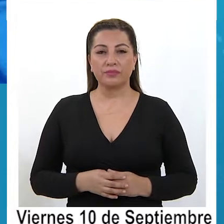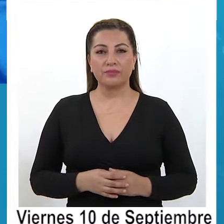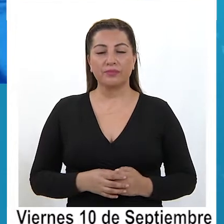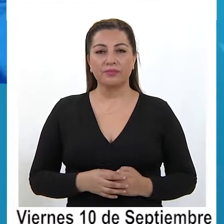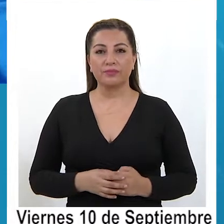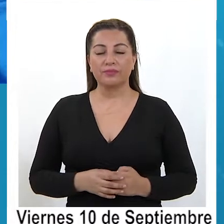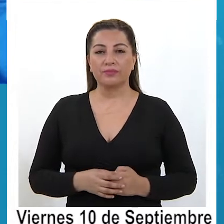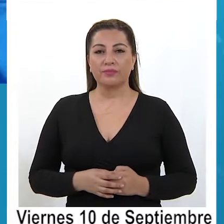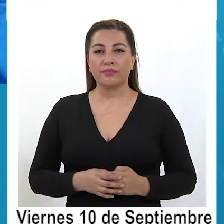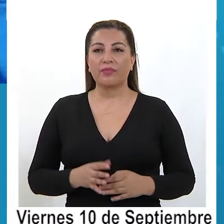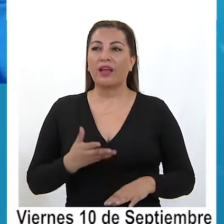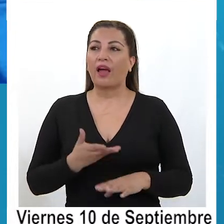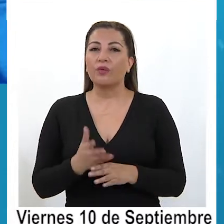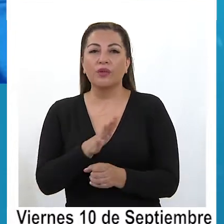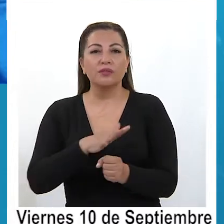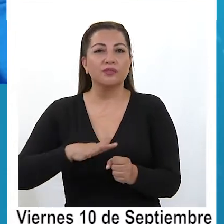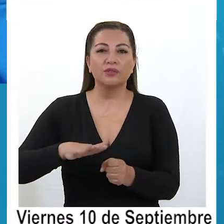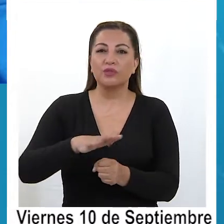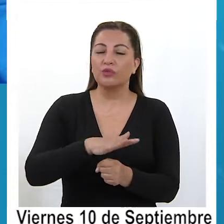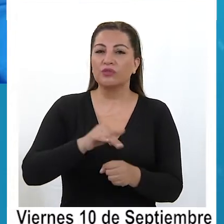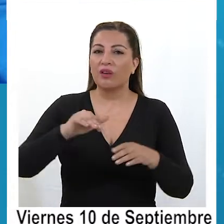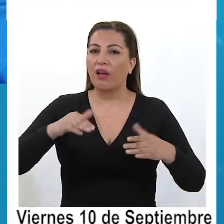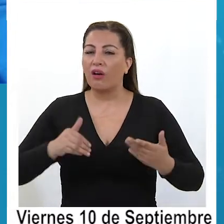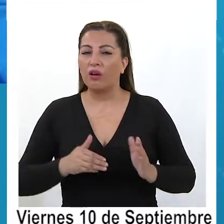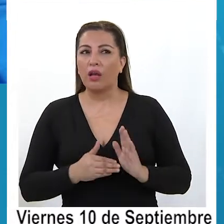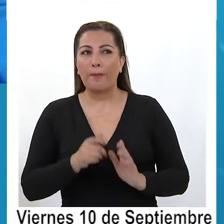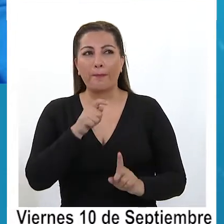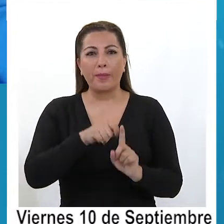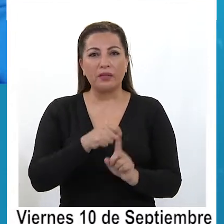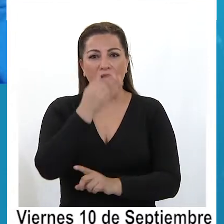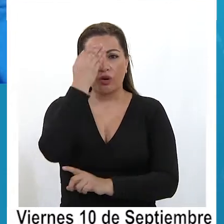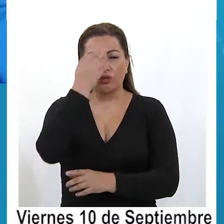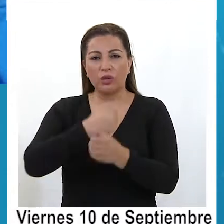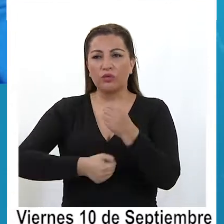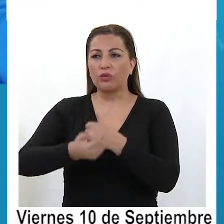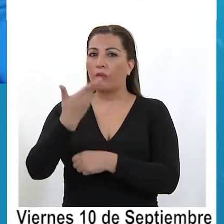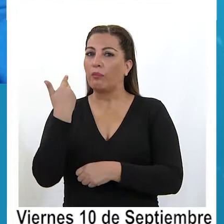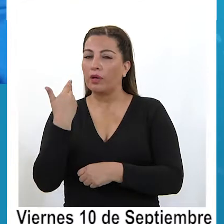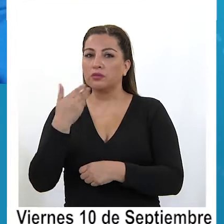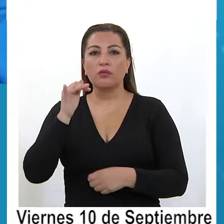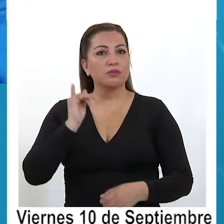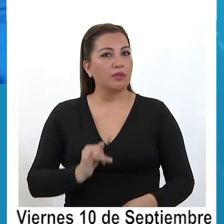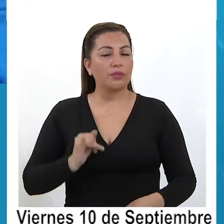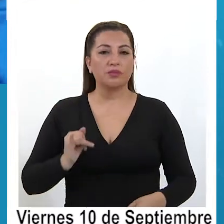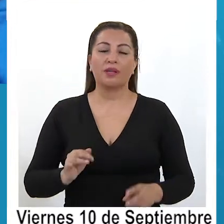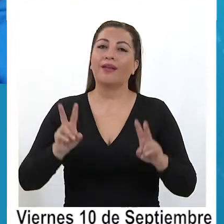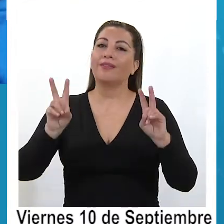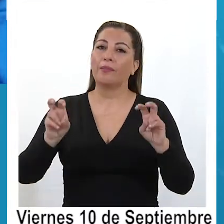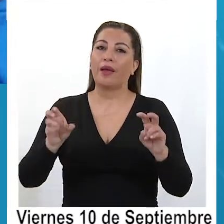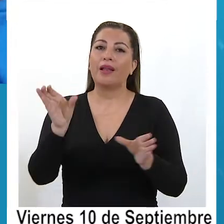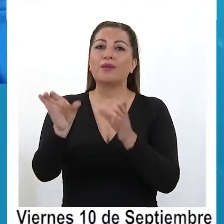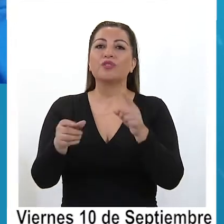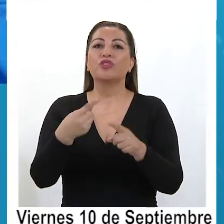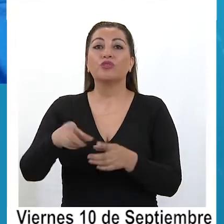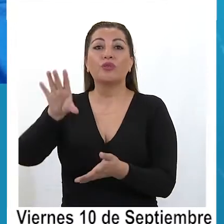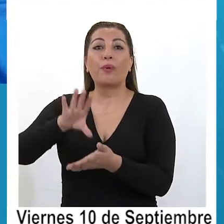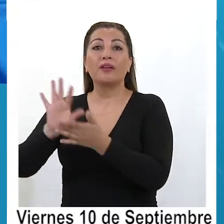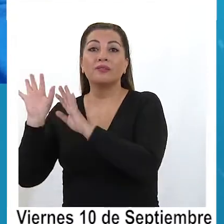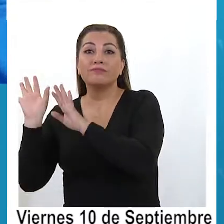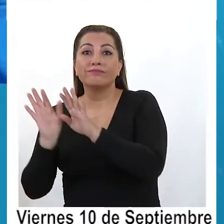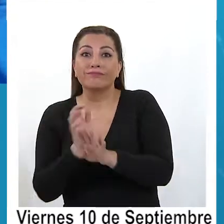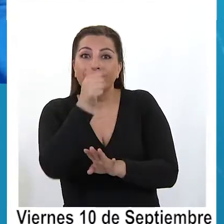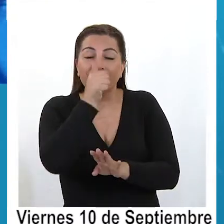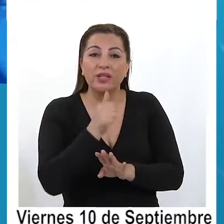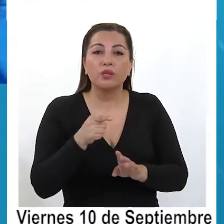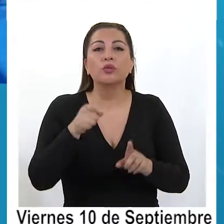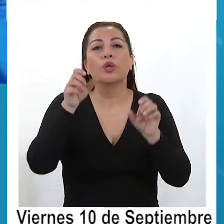un fenómeno que se ha ido manifestando desde agosto del año pasado con mucha frecuencia, que es el tema de la migración irregular. Si usted